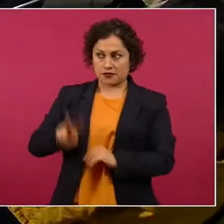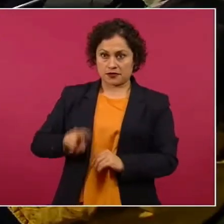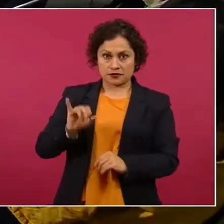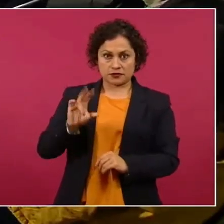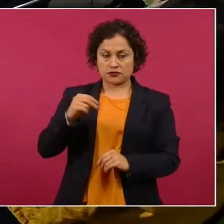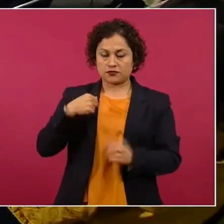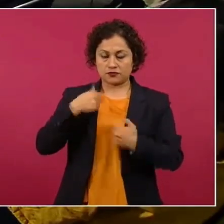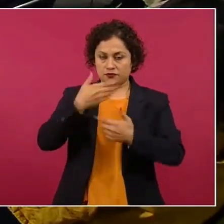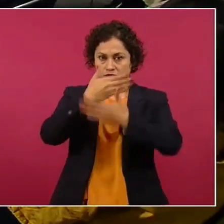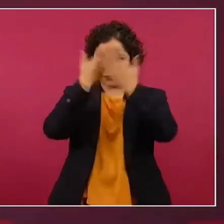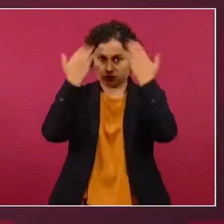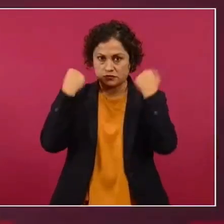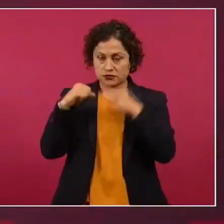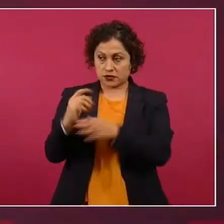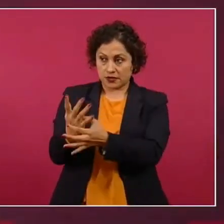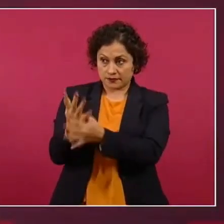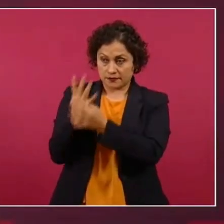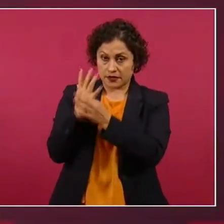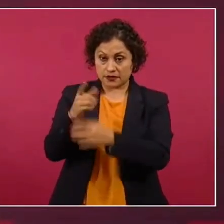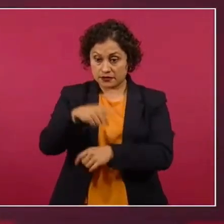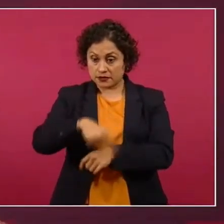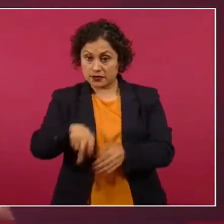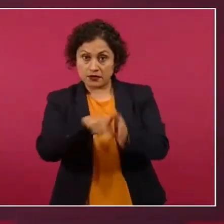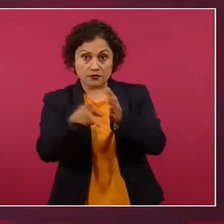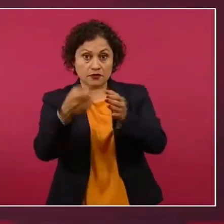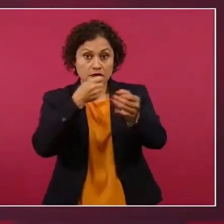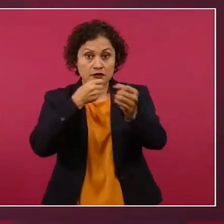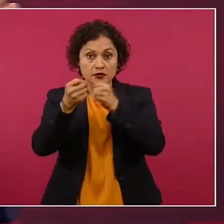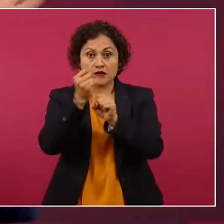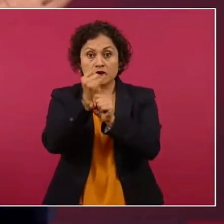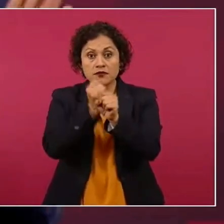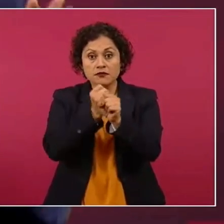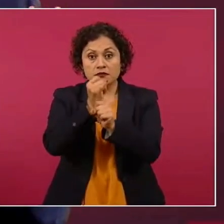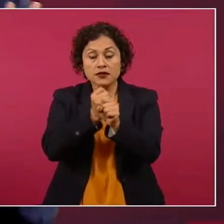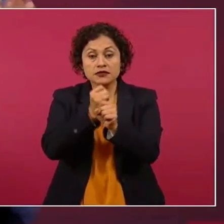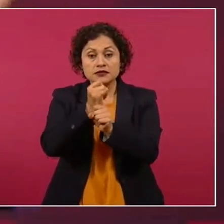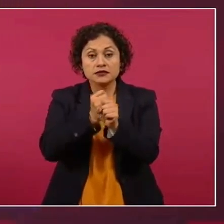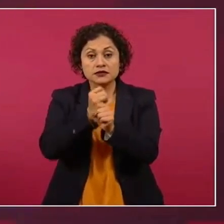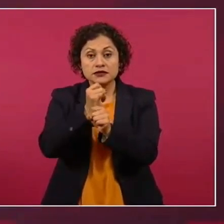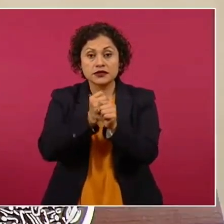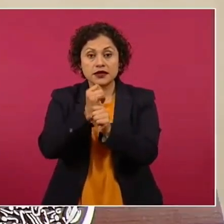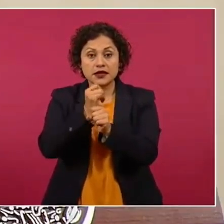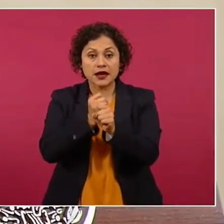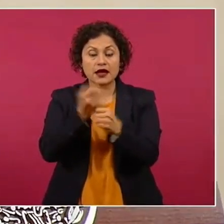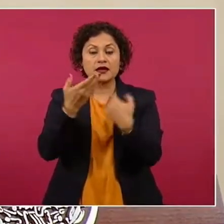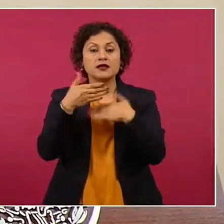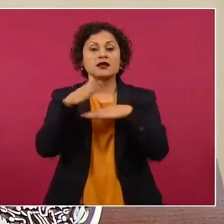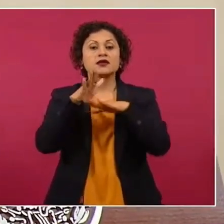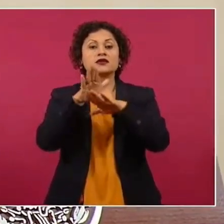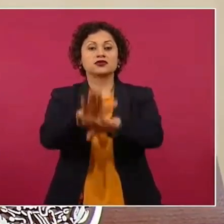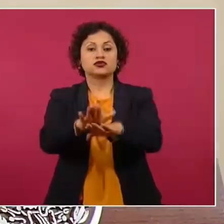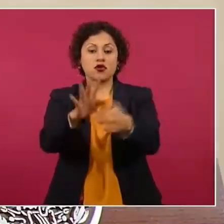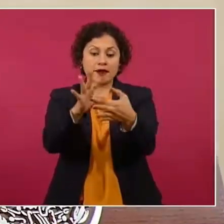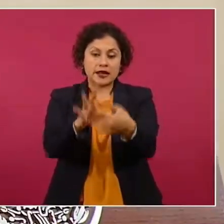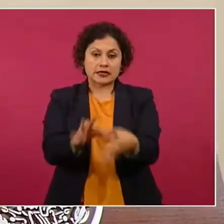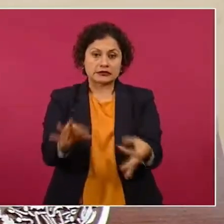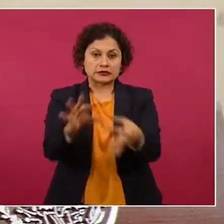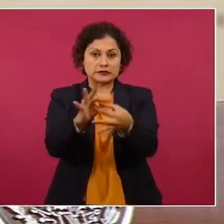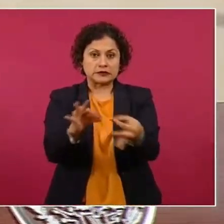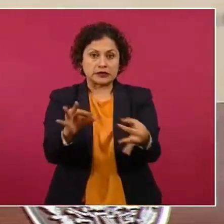que hay una investigación periodística de que el fundamento que utiliza, claro que es una excusa,